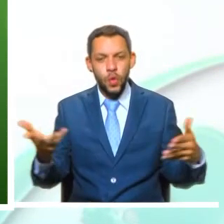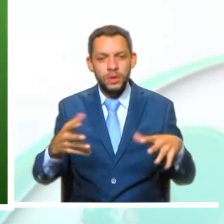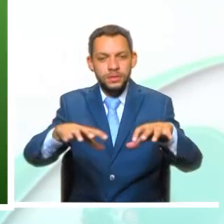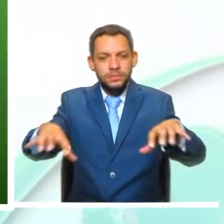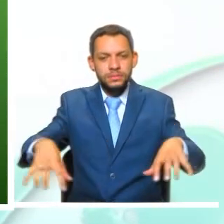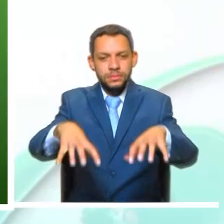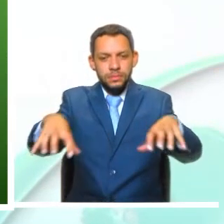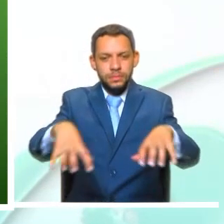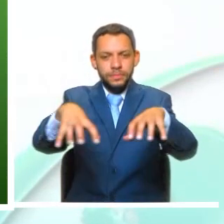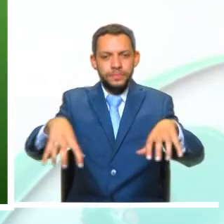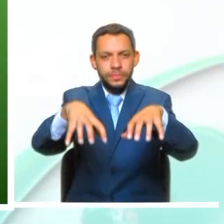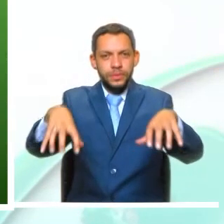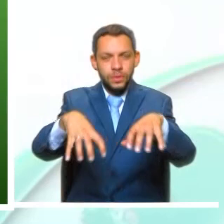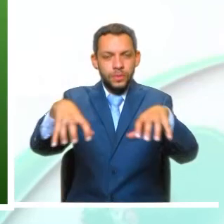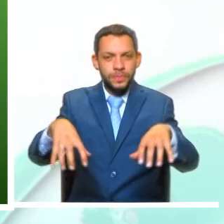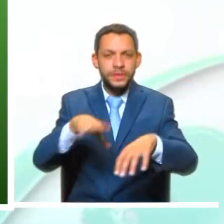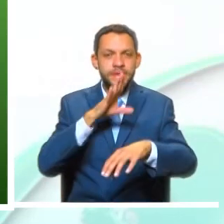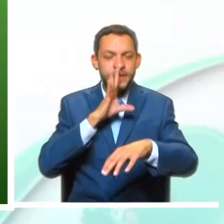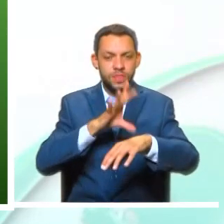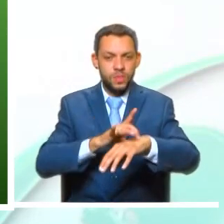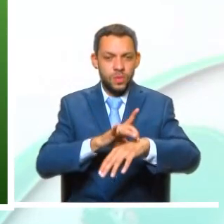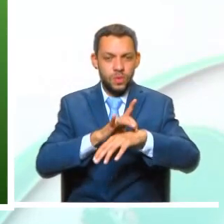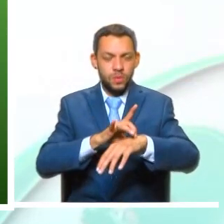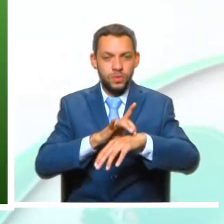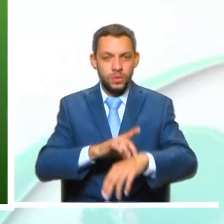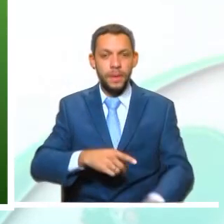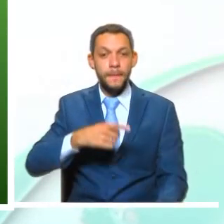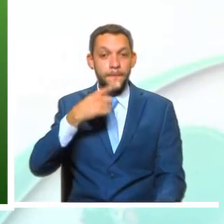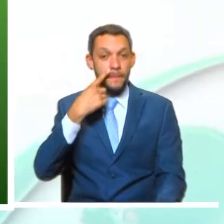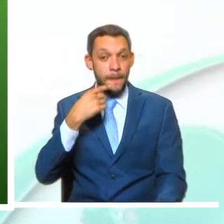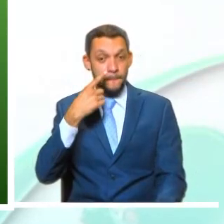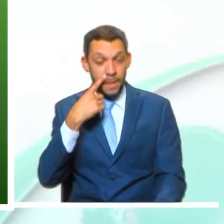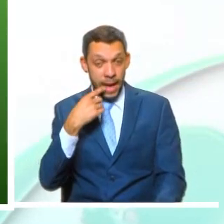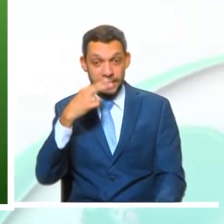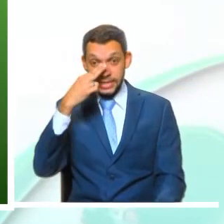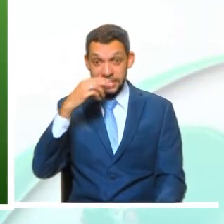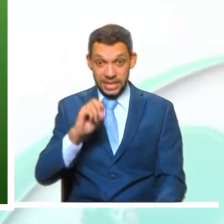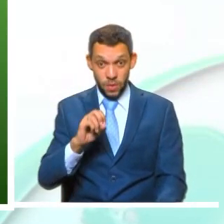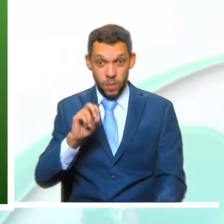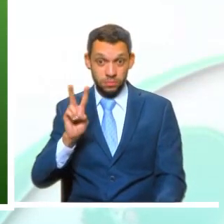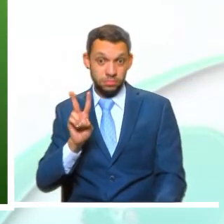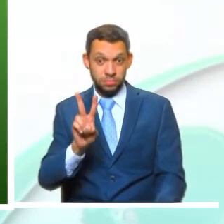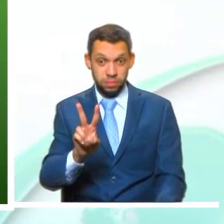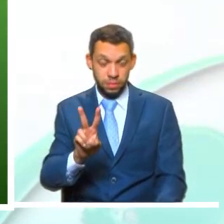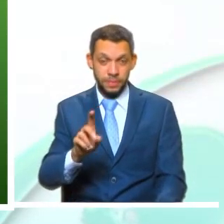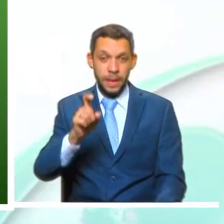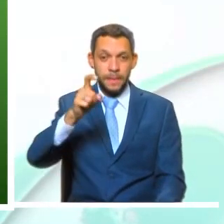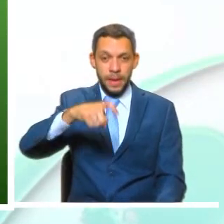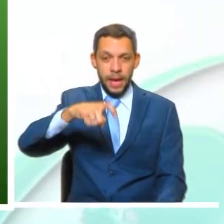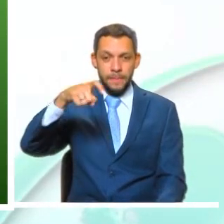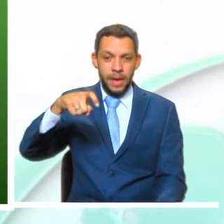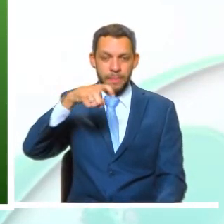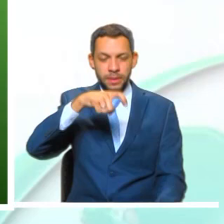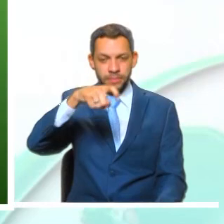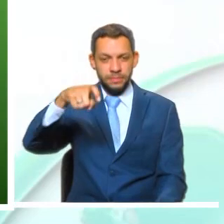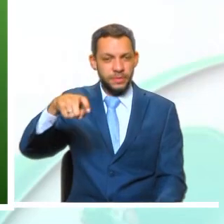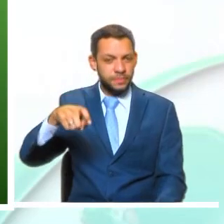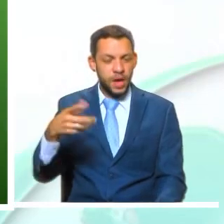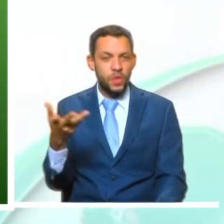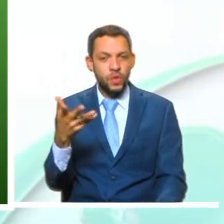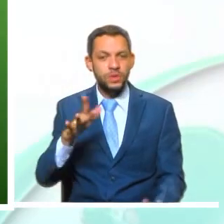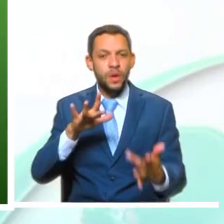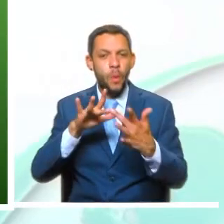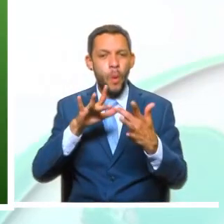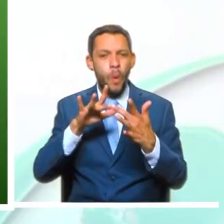actividades de santiago rojas en el país aquí están los números de contacto